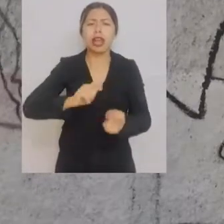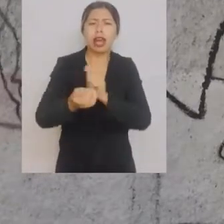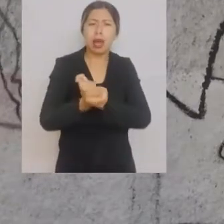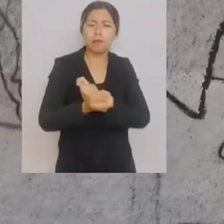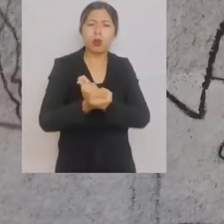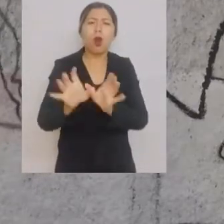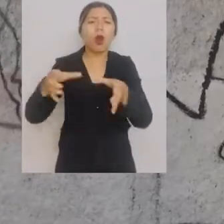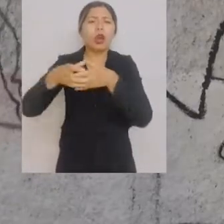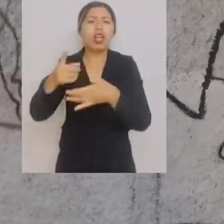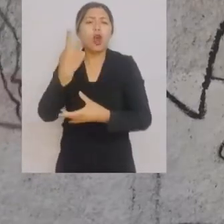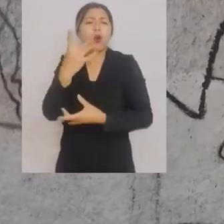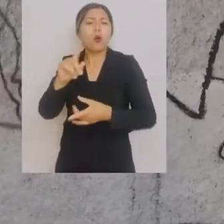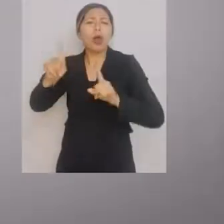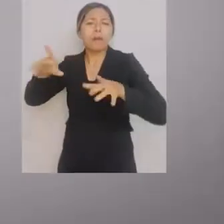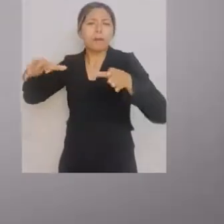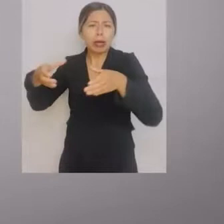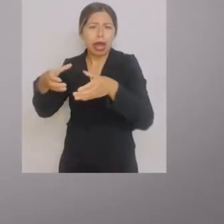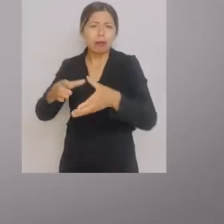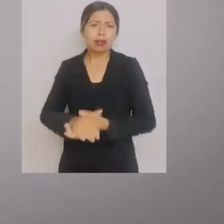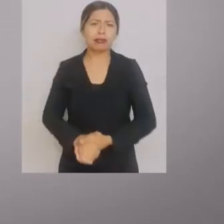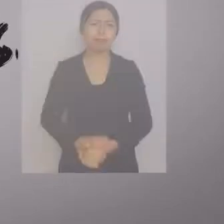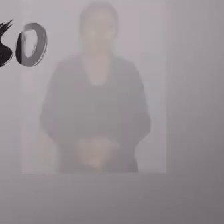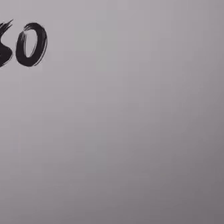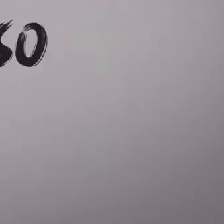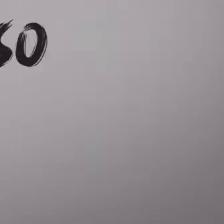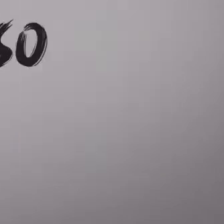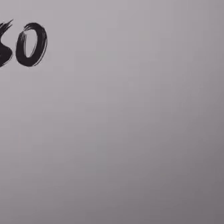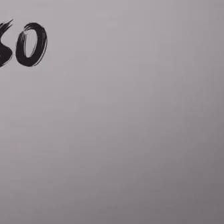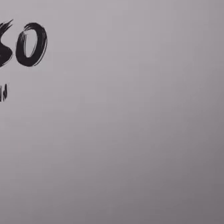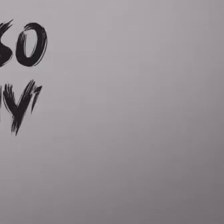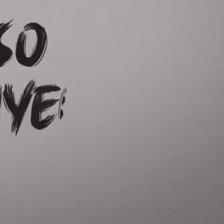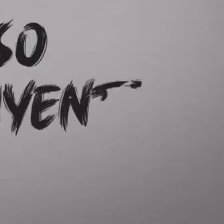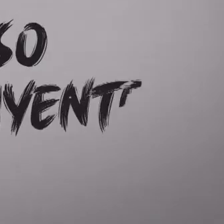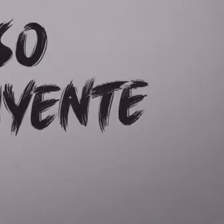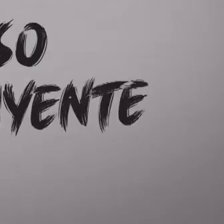y redactando en la nueva Constitución. Congreso unicameral.